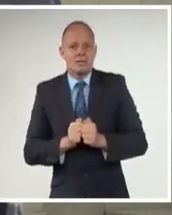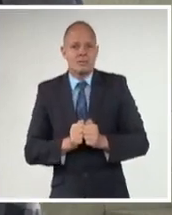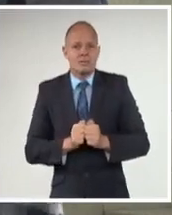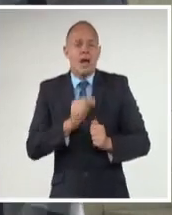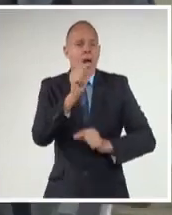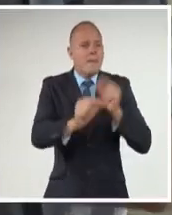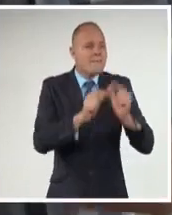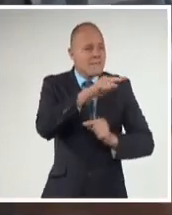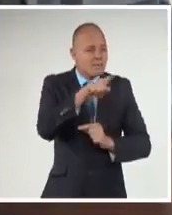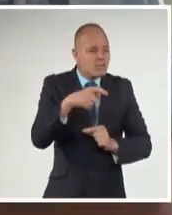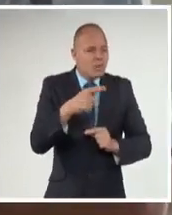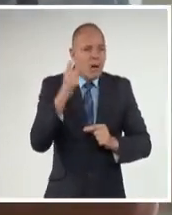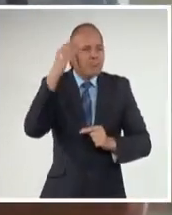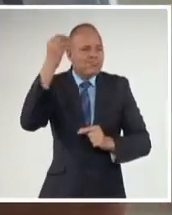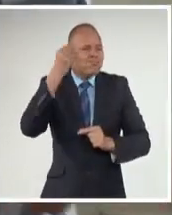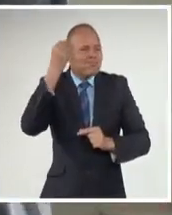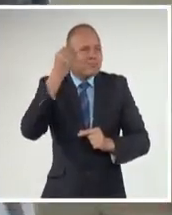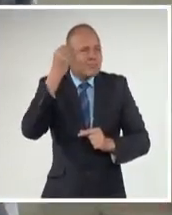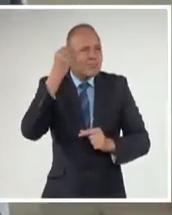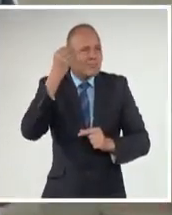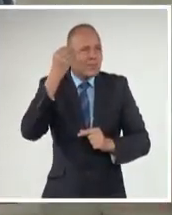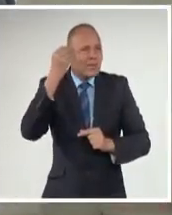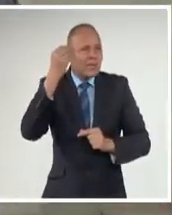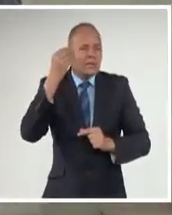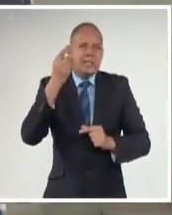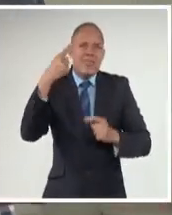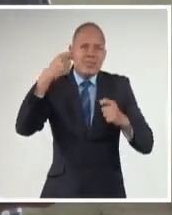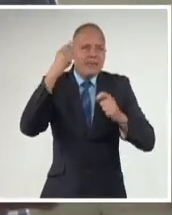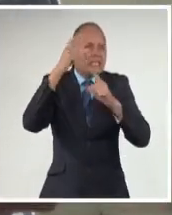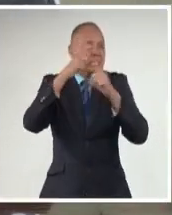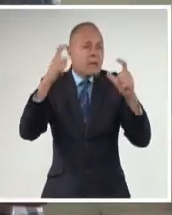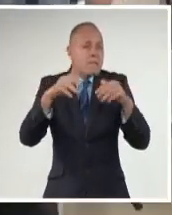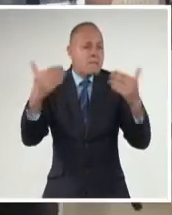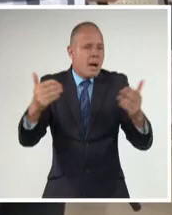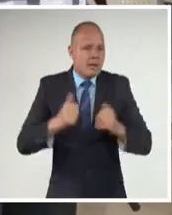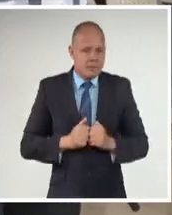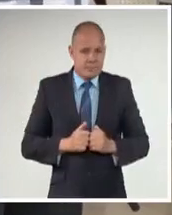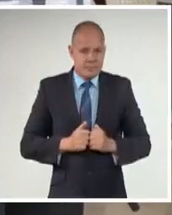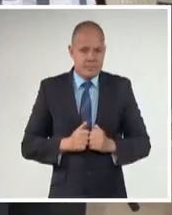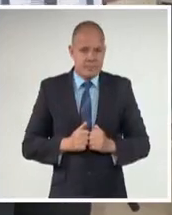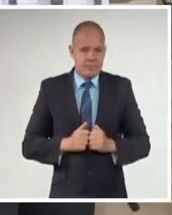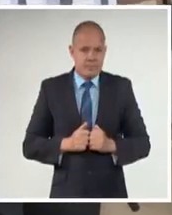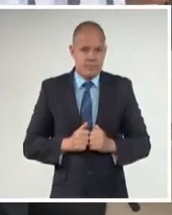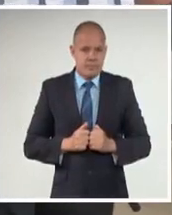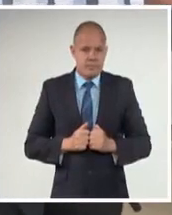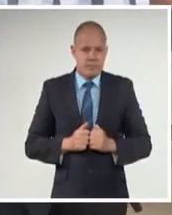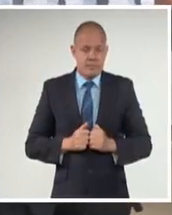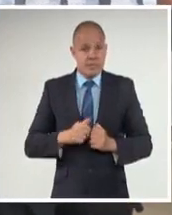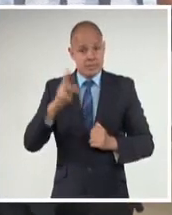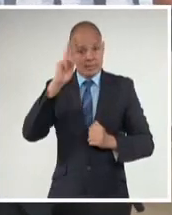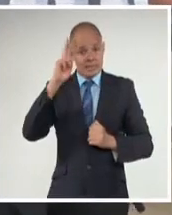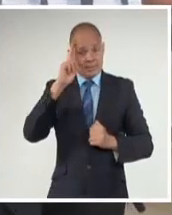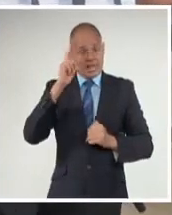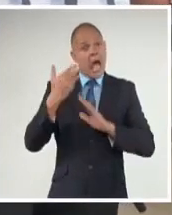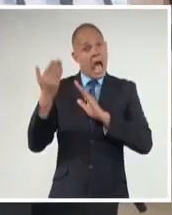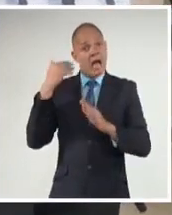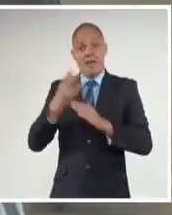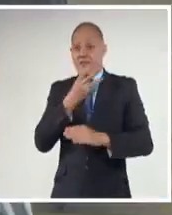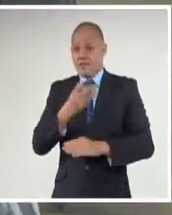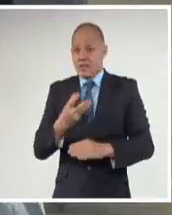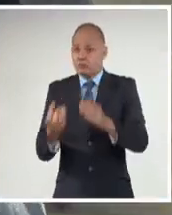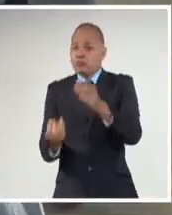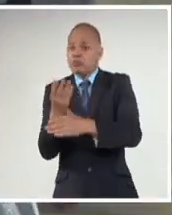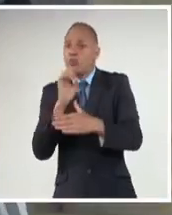porque a veces, muchas veces truncamos la frase, hombres de ciencia y hombres de pensamiento. Sí. Recuerden que crea el polo científico y